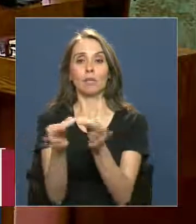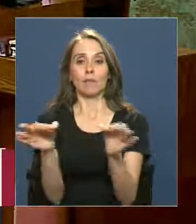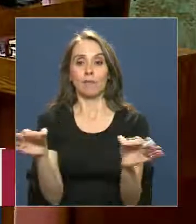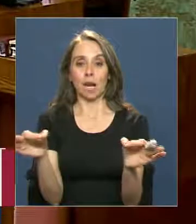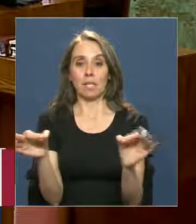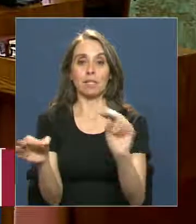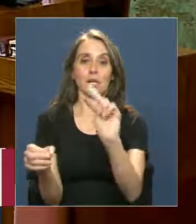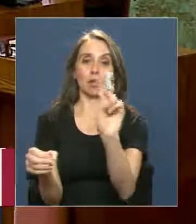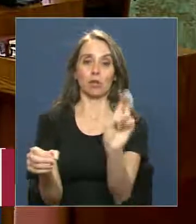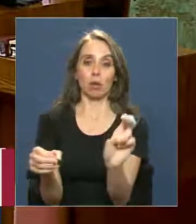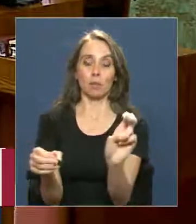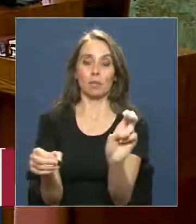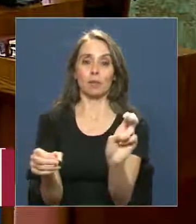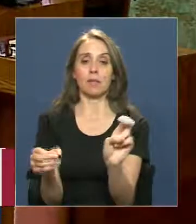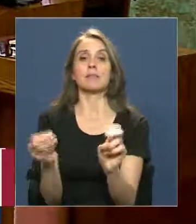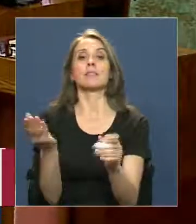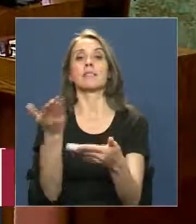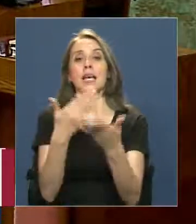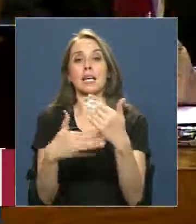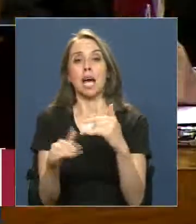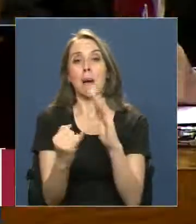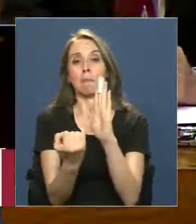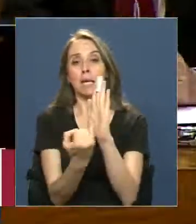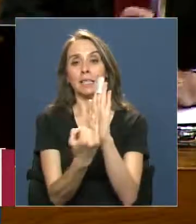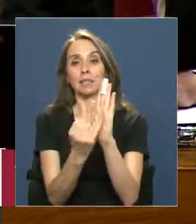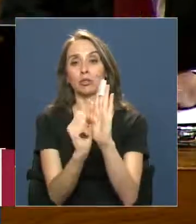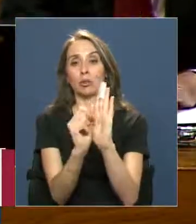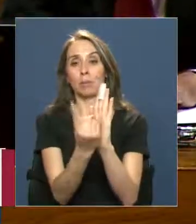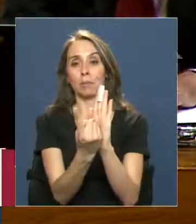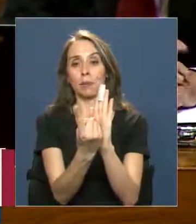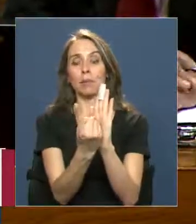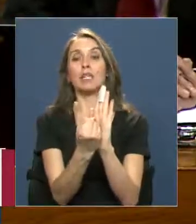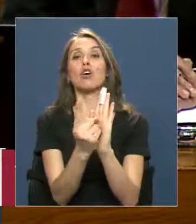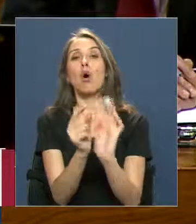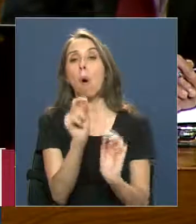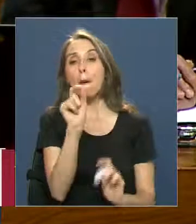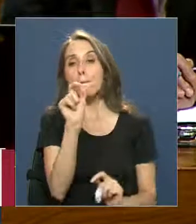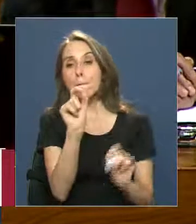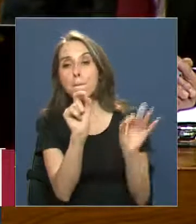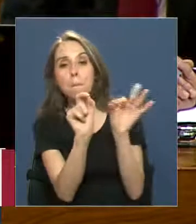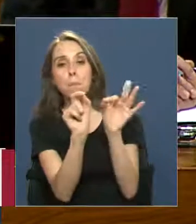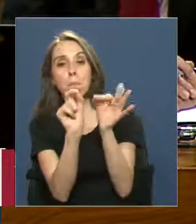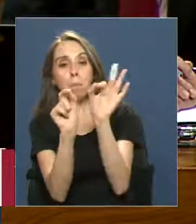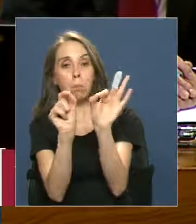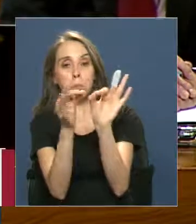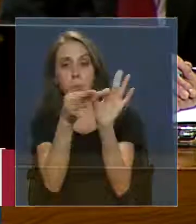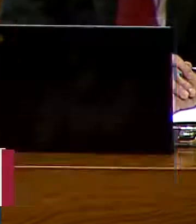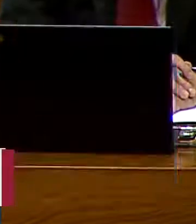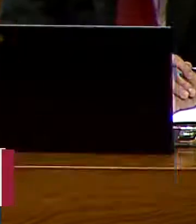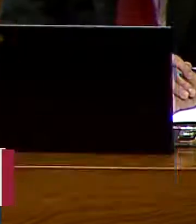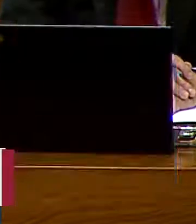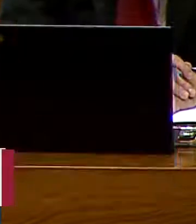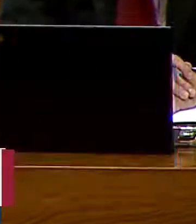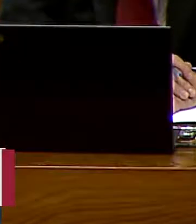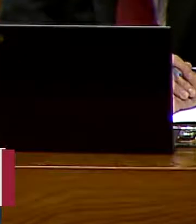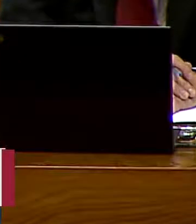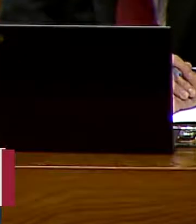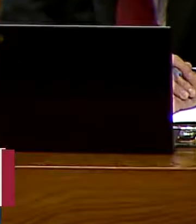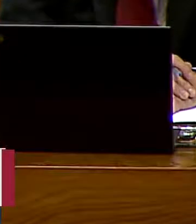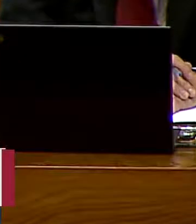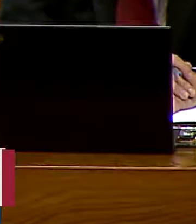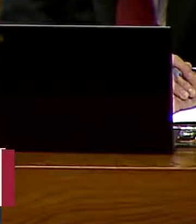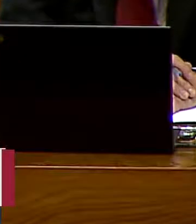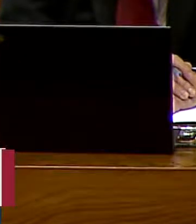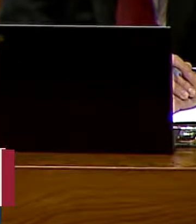forma, comillas, sustitúyase en el inciso primero el punto seguido por una coma y a continuación agrégase